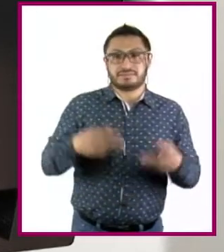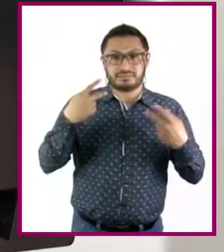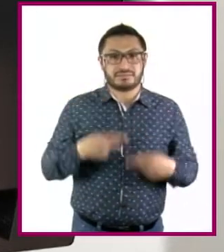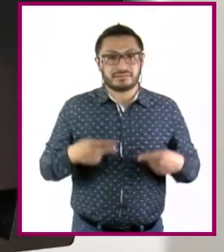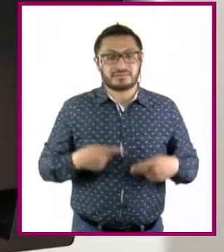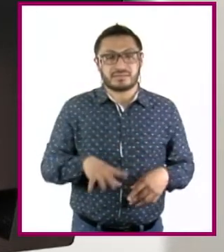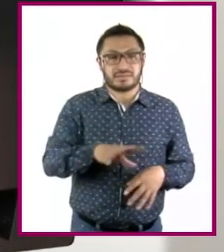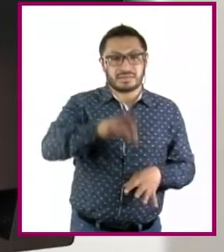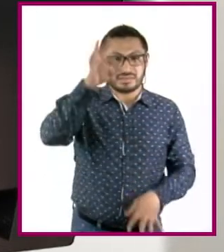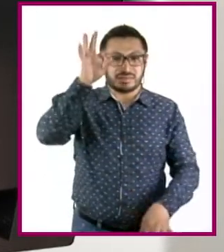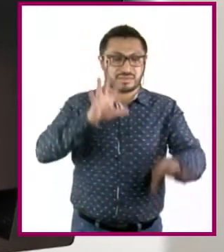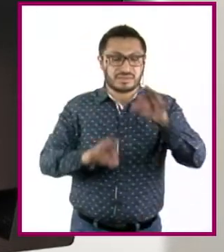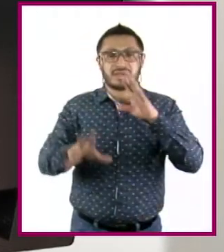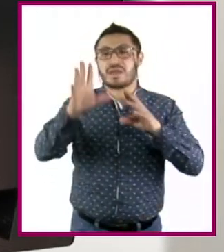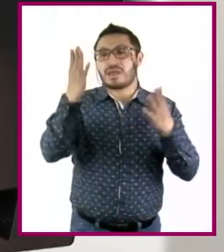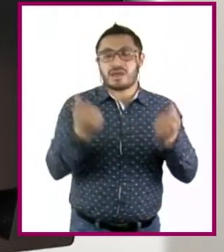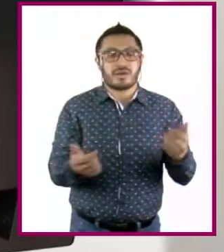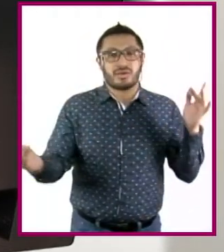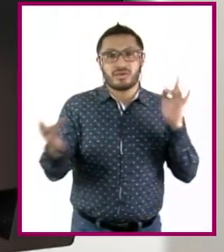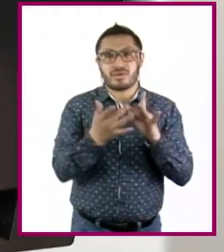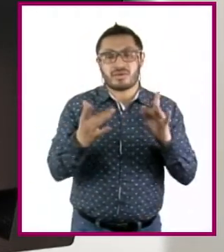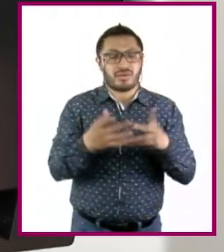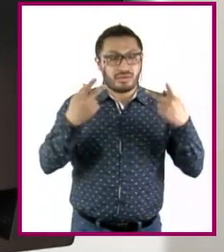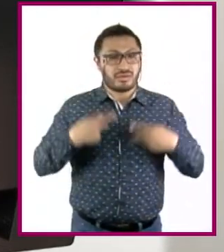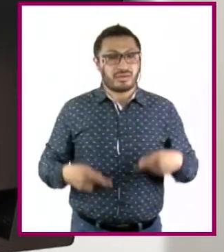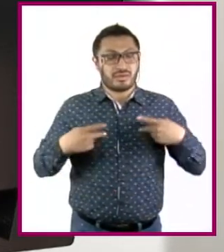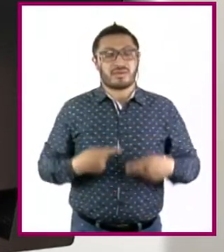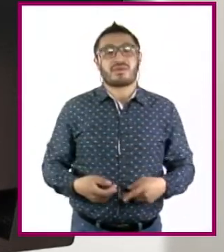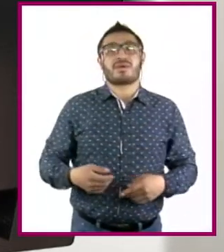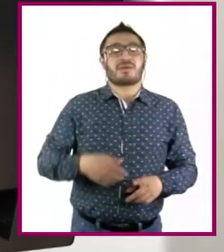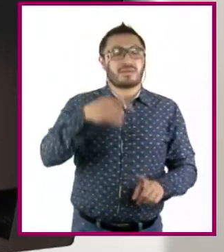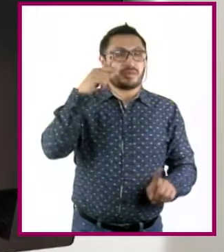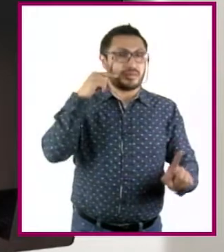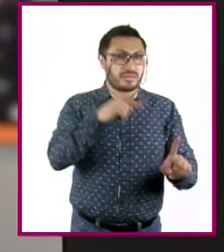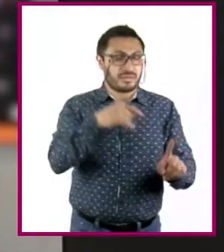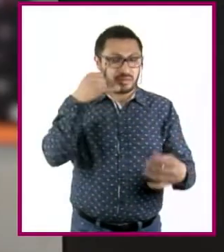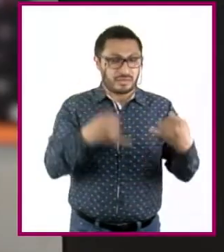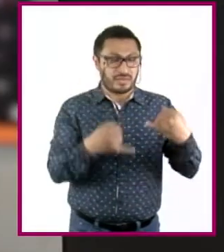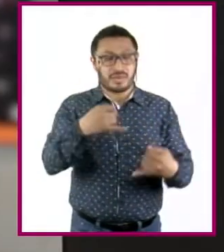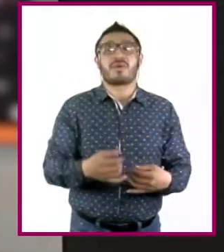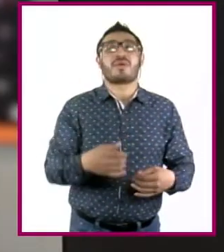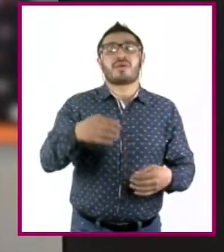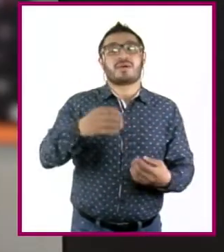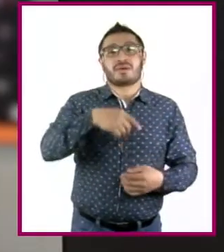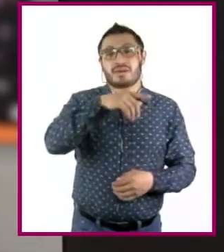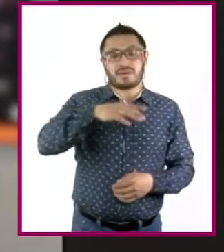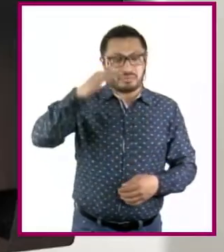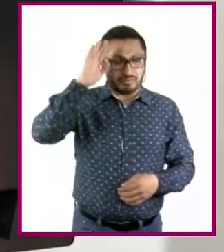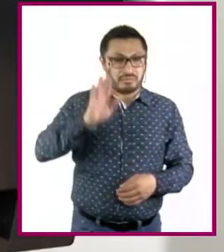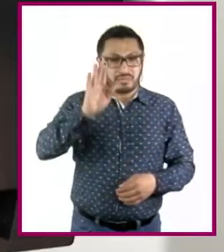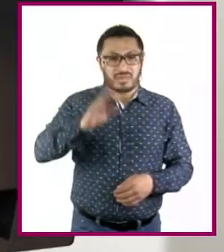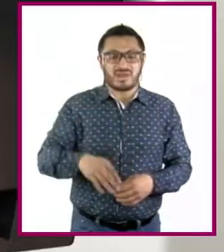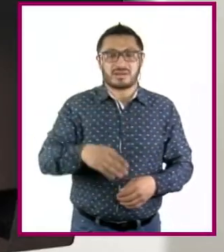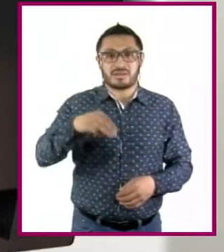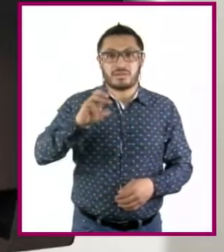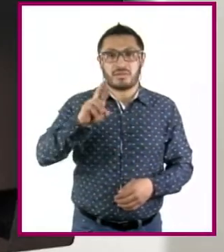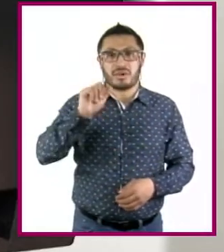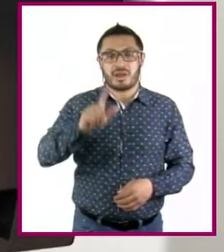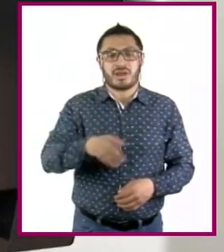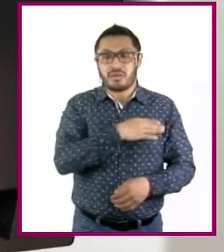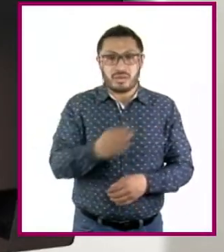eligen por no tener relación con el caso y por ser consideradas íntegras y moralmente buenas, de modo que se reducen los riesgos que juzguen